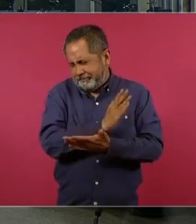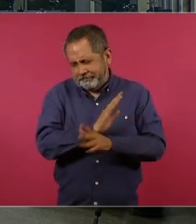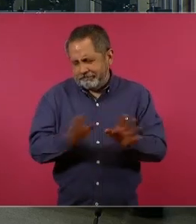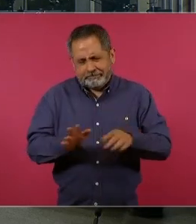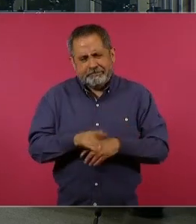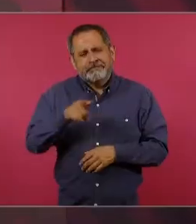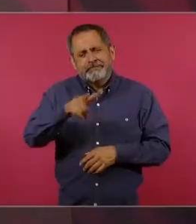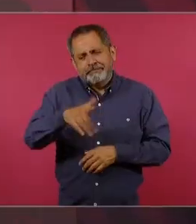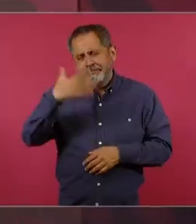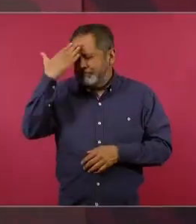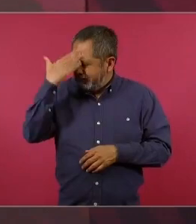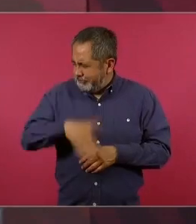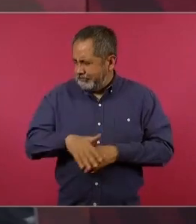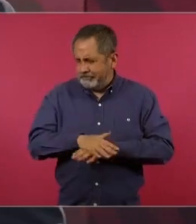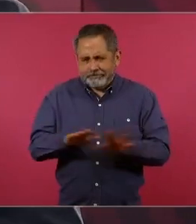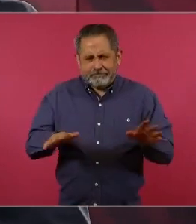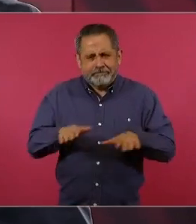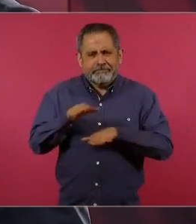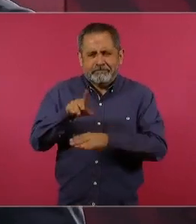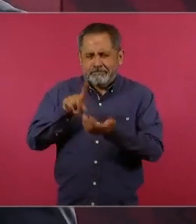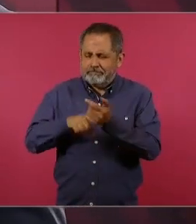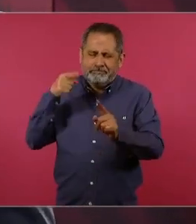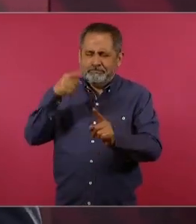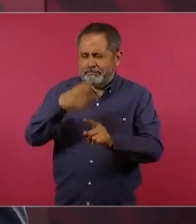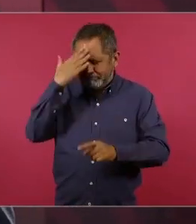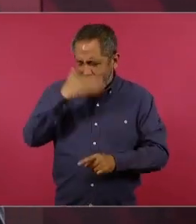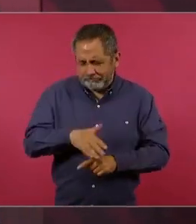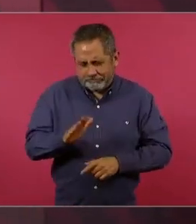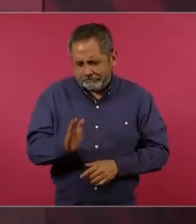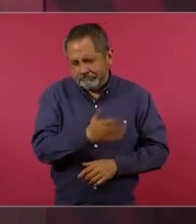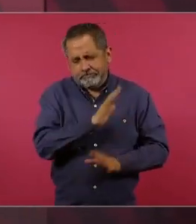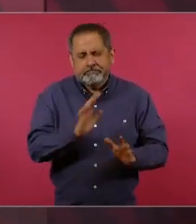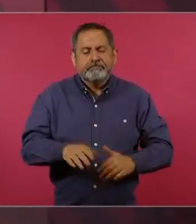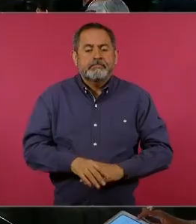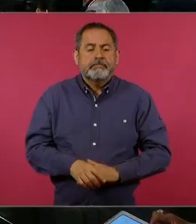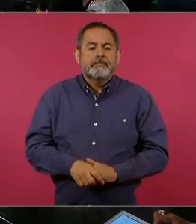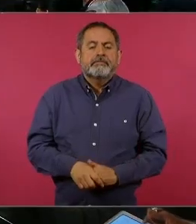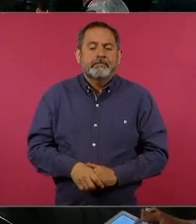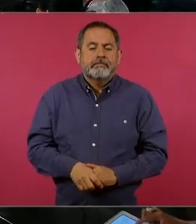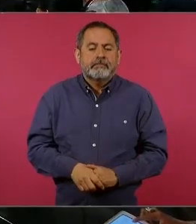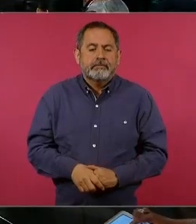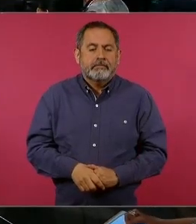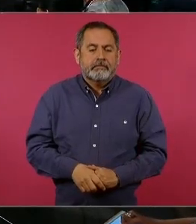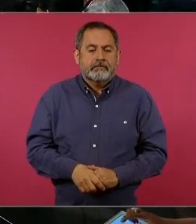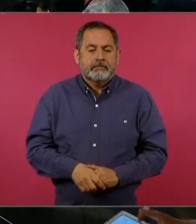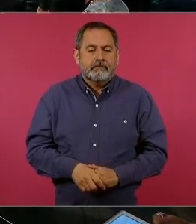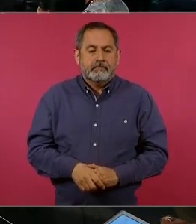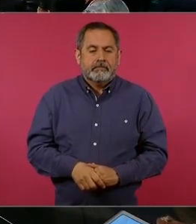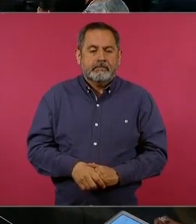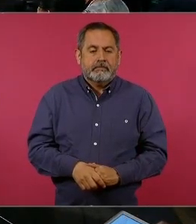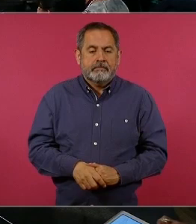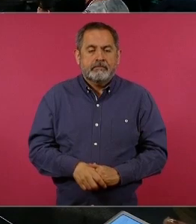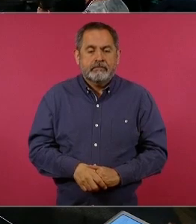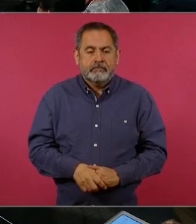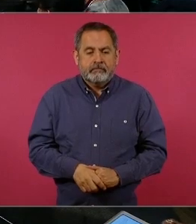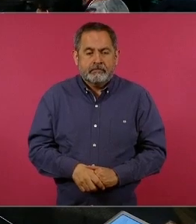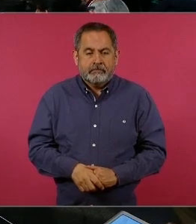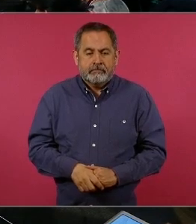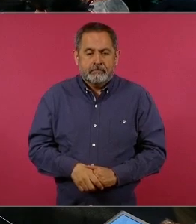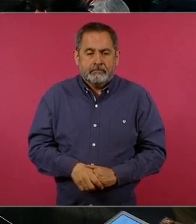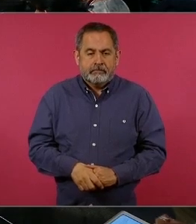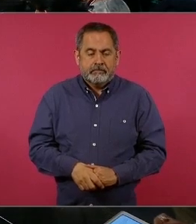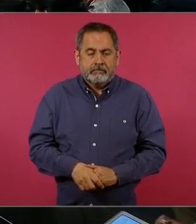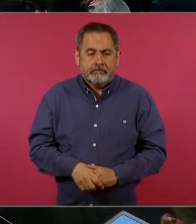No, él sabe bien pues, de qué se trata. ¿Le hizo algún comentario a la presidenta electa, presidente, del encuentro que tuvieron en